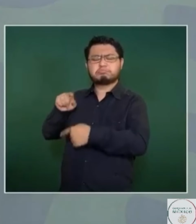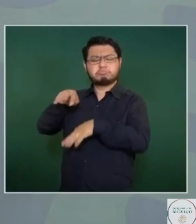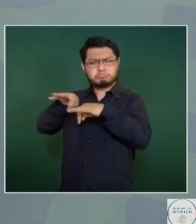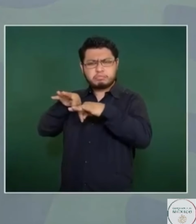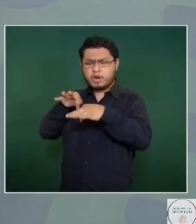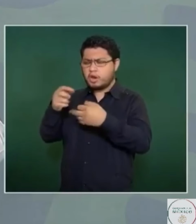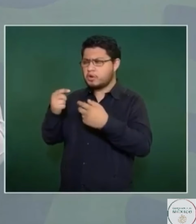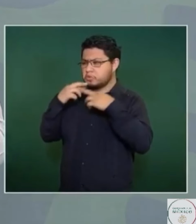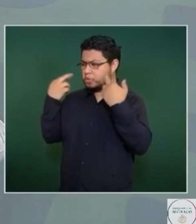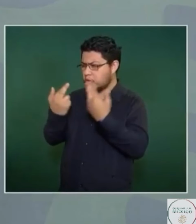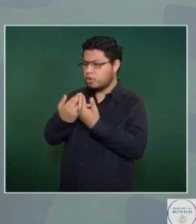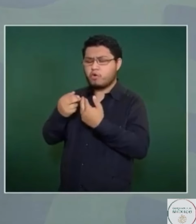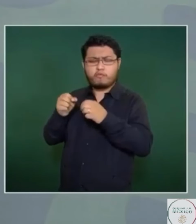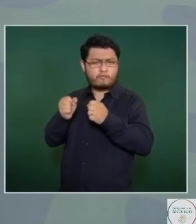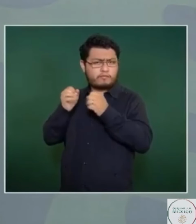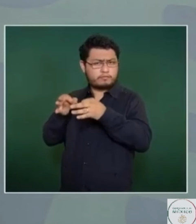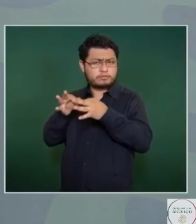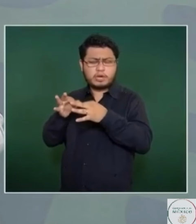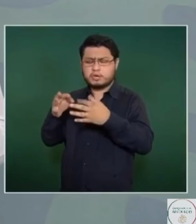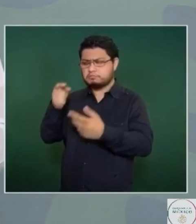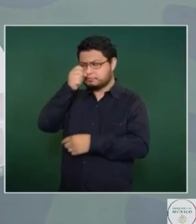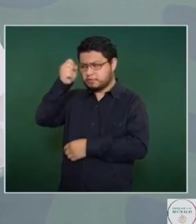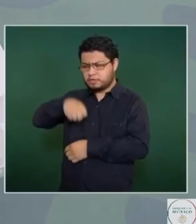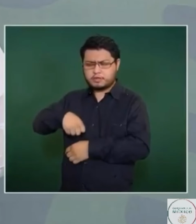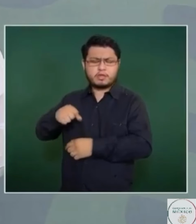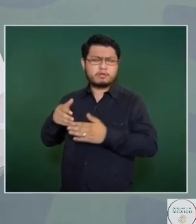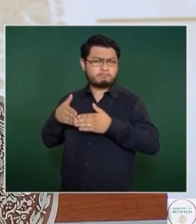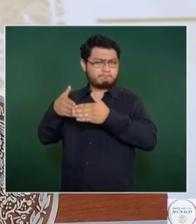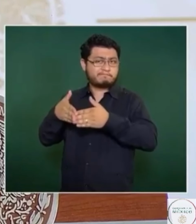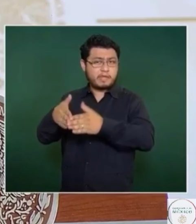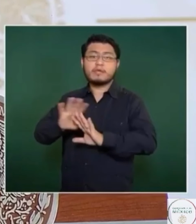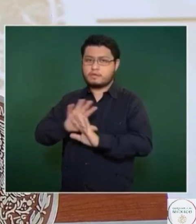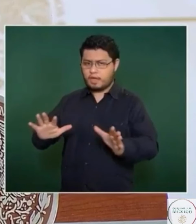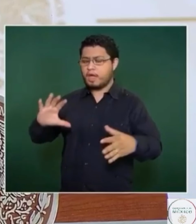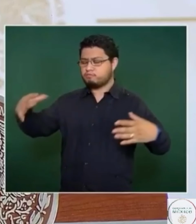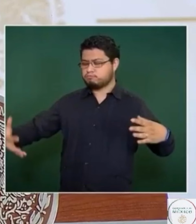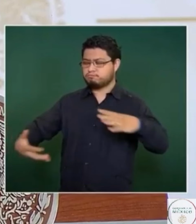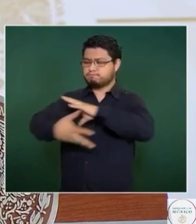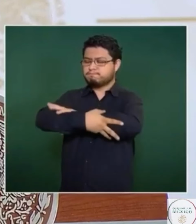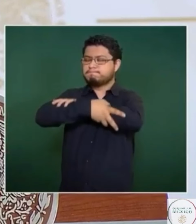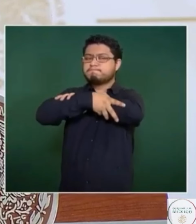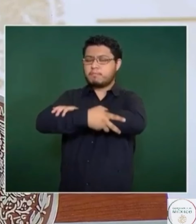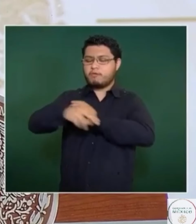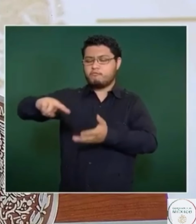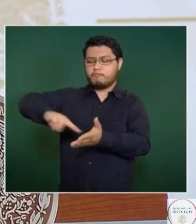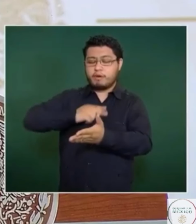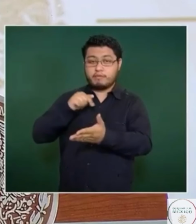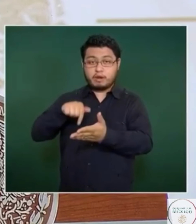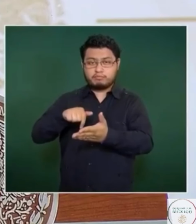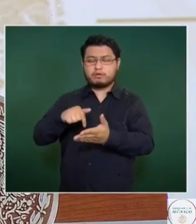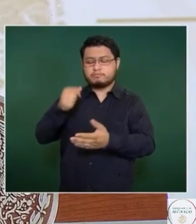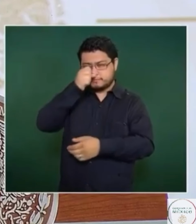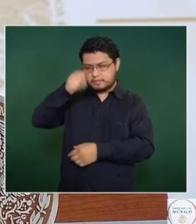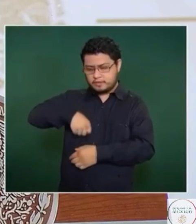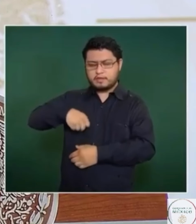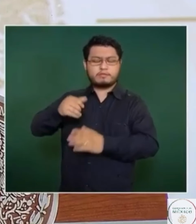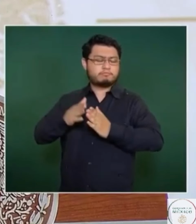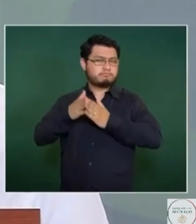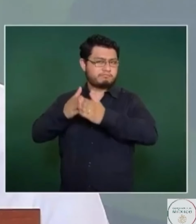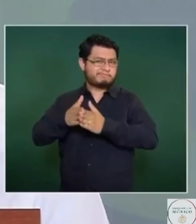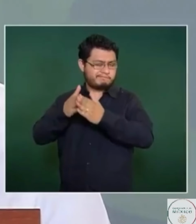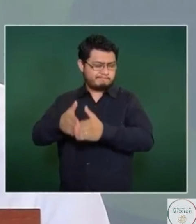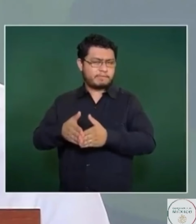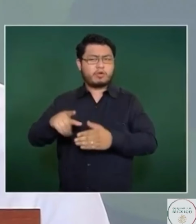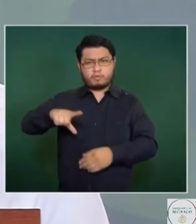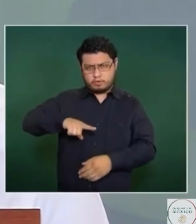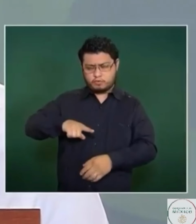las oficinas de la Secretaría de Marina y donde ya firmamos un convenio donde vamos a estar trabajando Secretaría de Marina, Gobierno del Estado y la